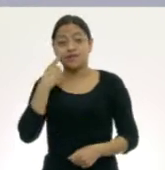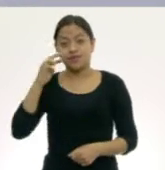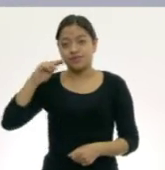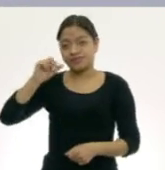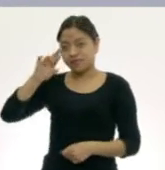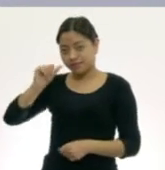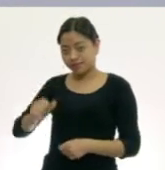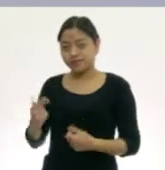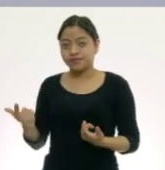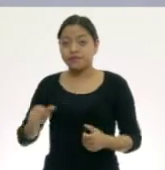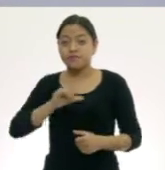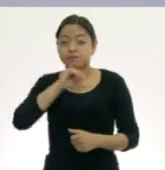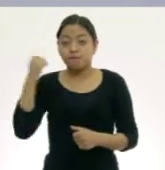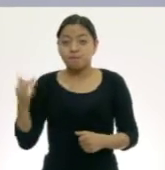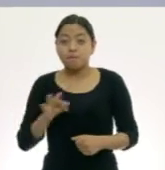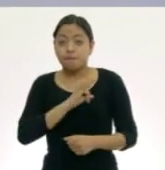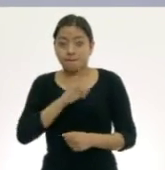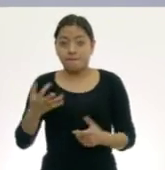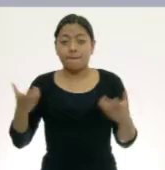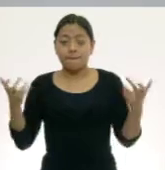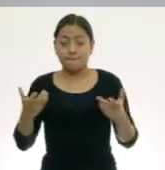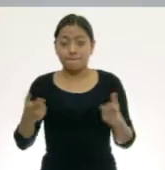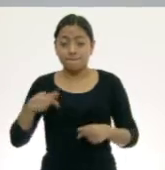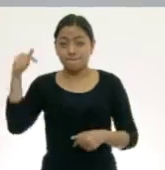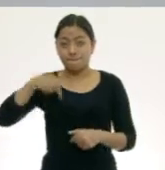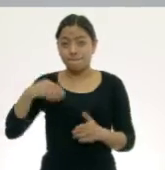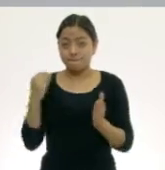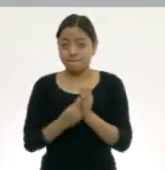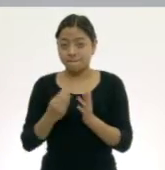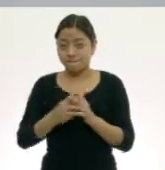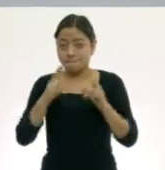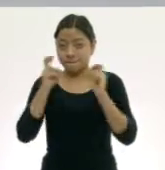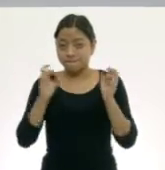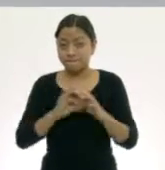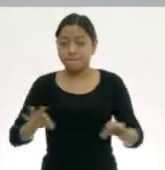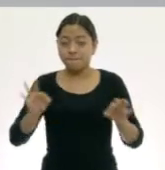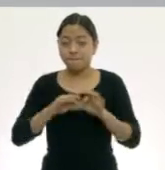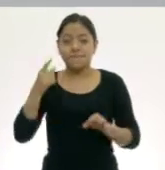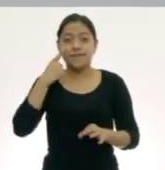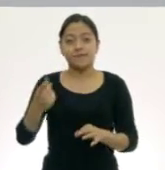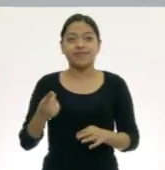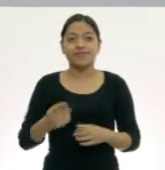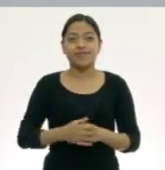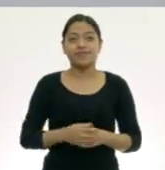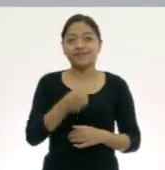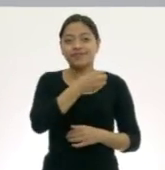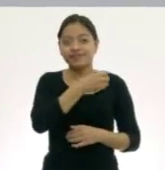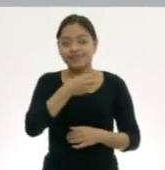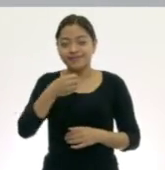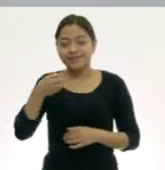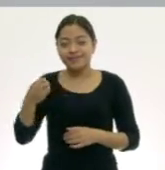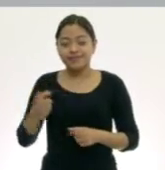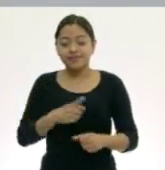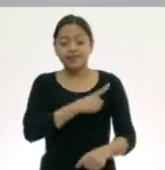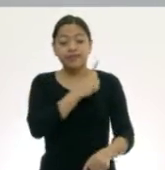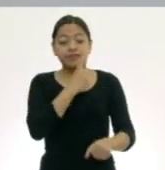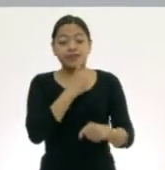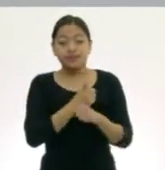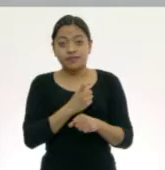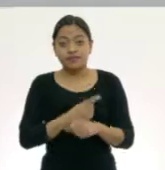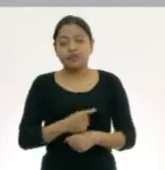ahora otro de los puntos de nuestra sesión es ver esta concordancia que hay entre la primer